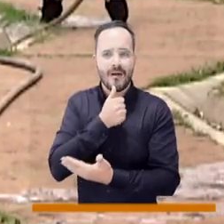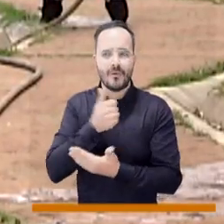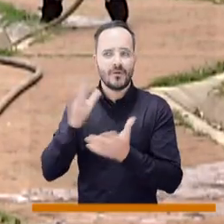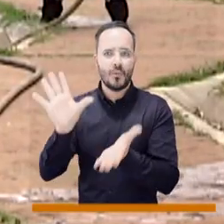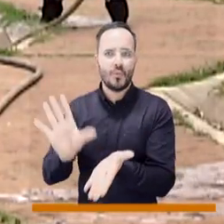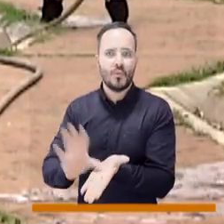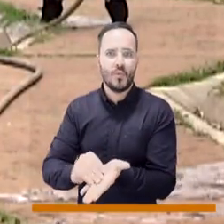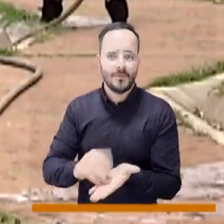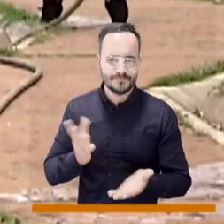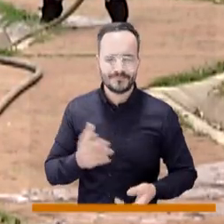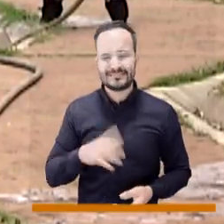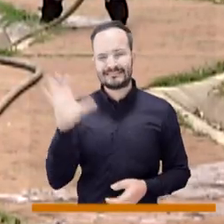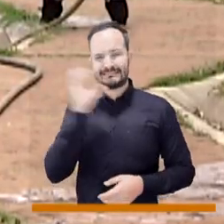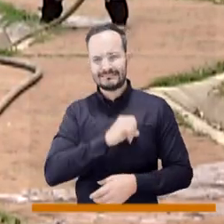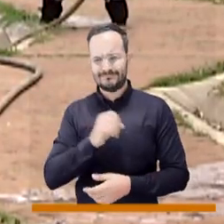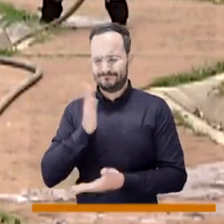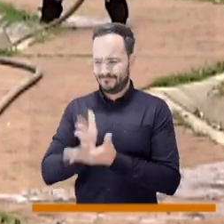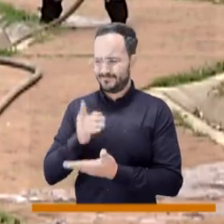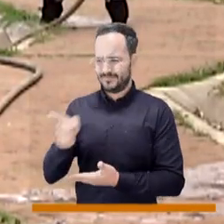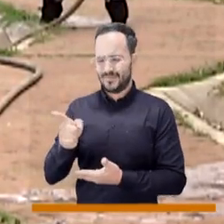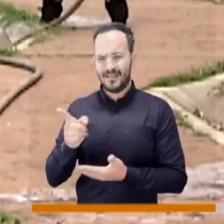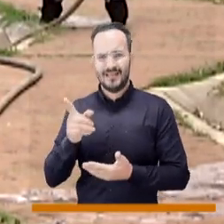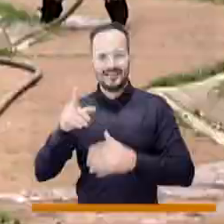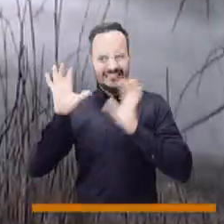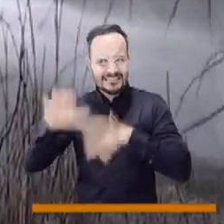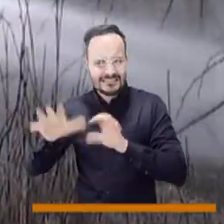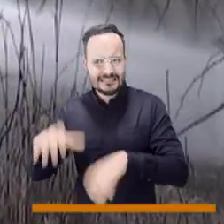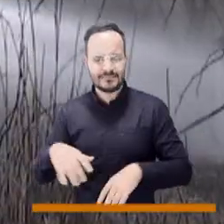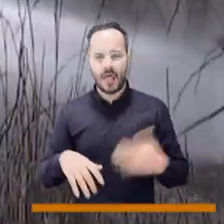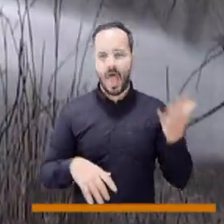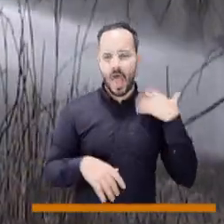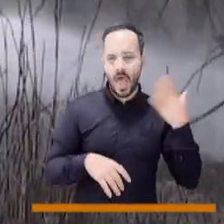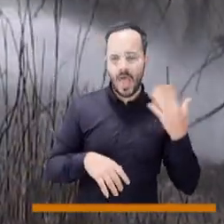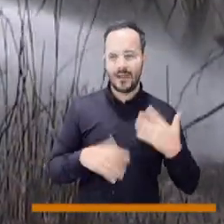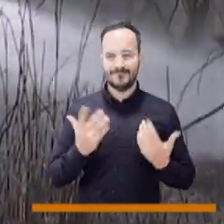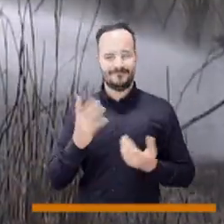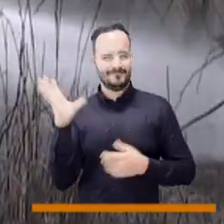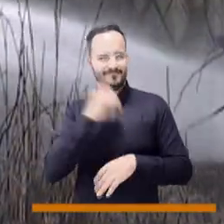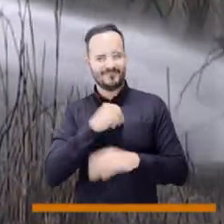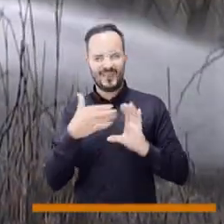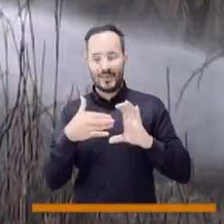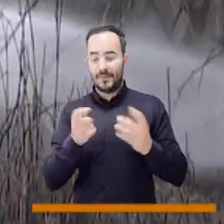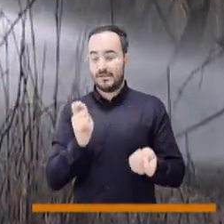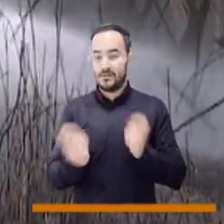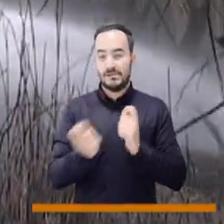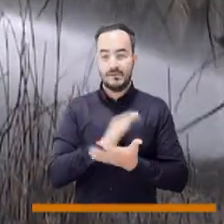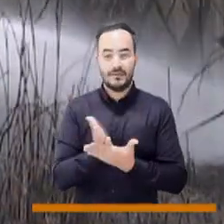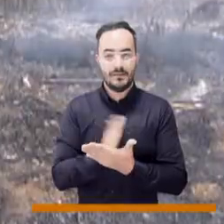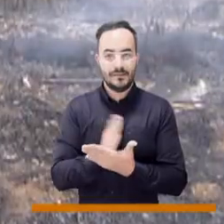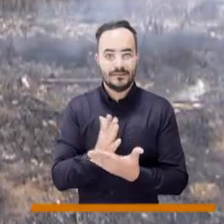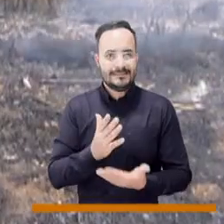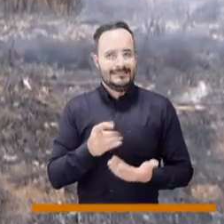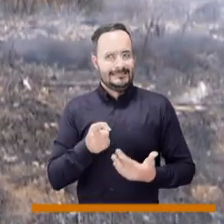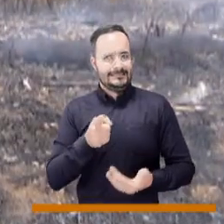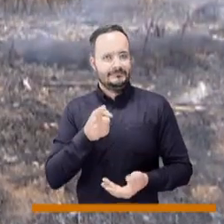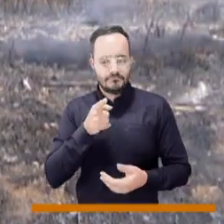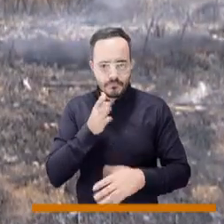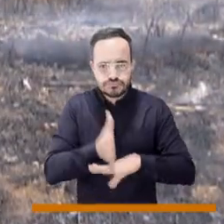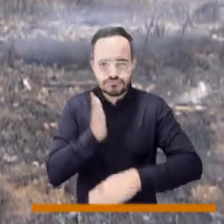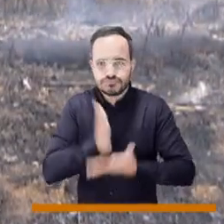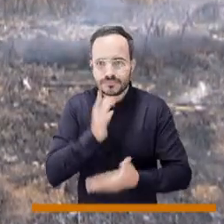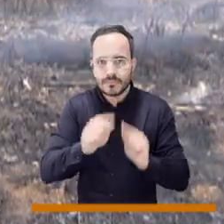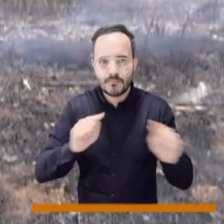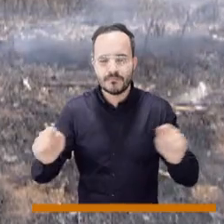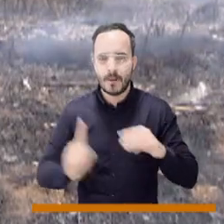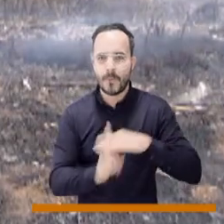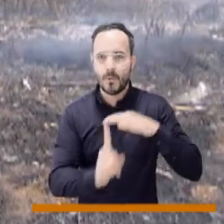por los fenómenos climáticos, el Niño, la Niña y el cambio climático, que hace que esos fenómenos sean cada vez más intensos y más comunes, pues